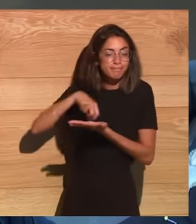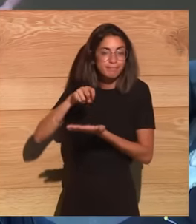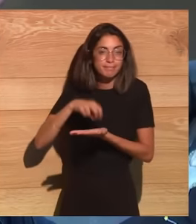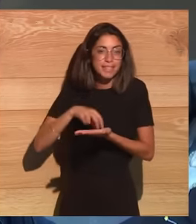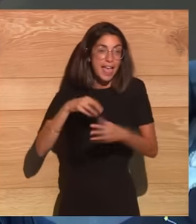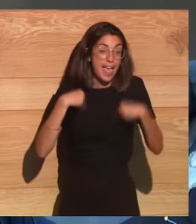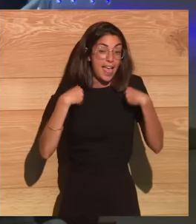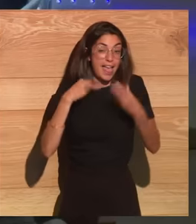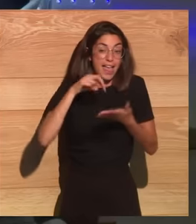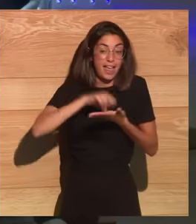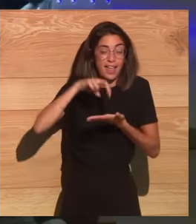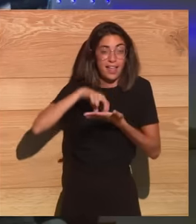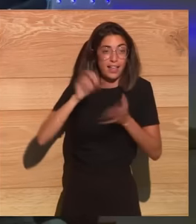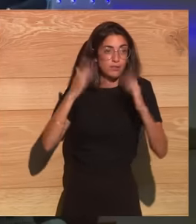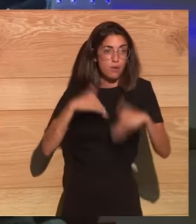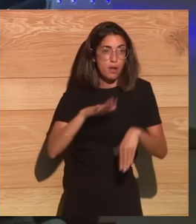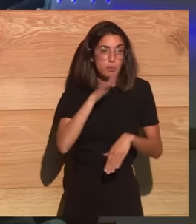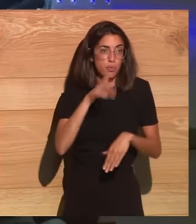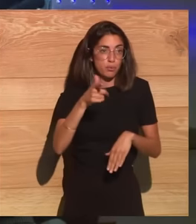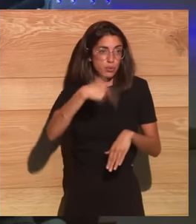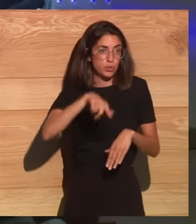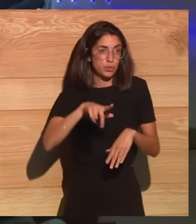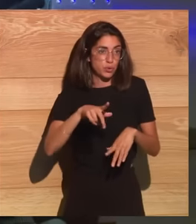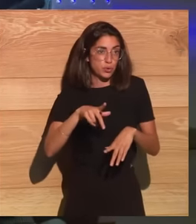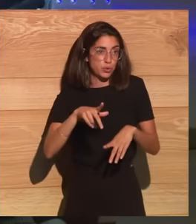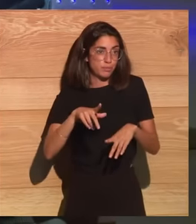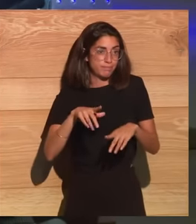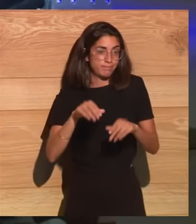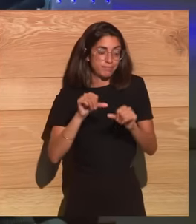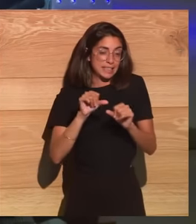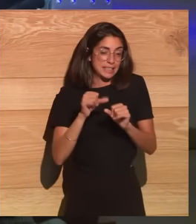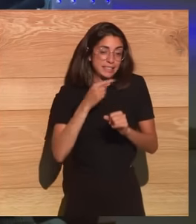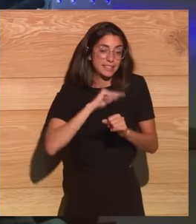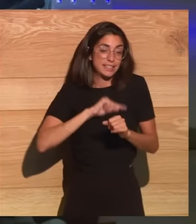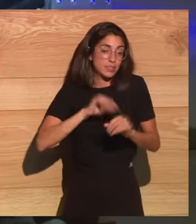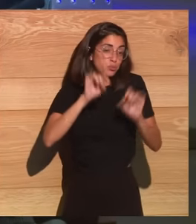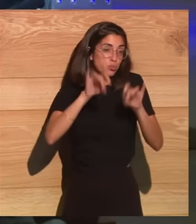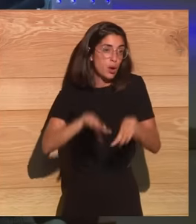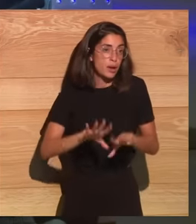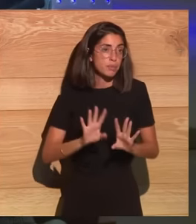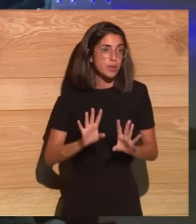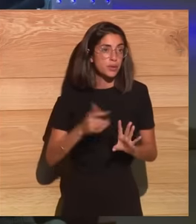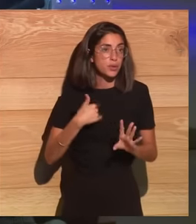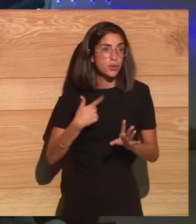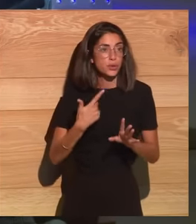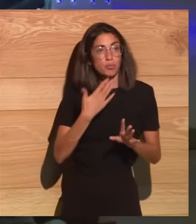yo doy saltitos porque me emociono mucho cuando hablo de esas cosas, no tanto de mí, sino